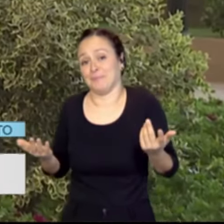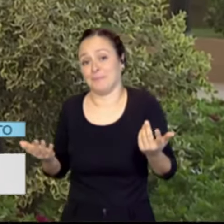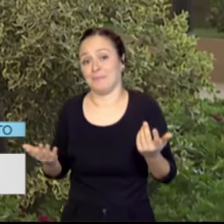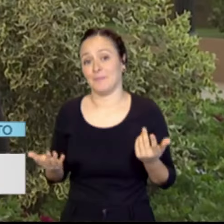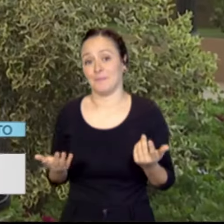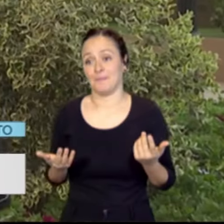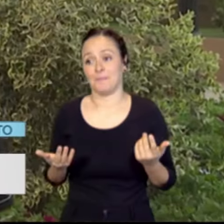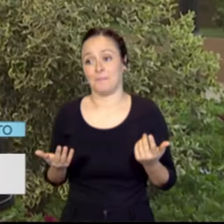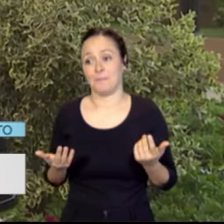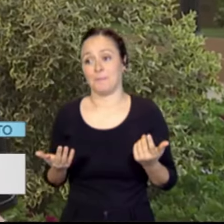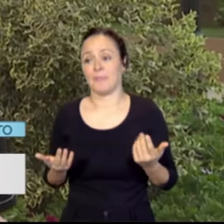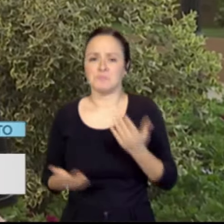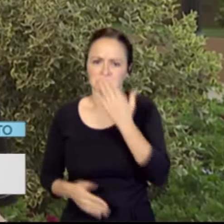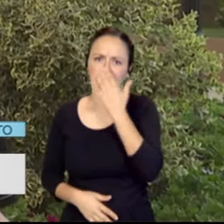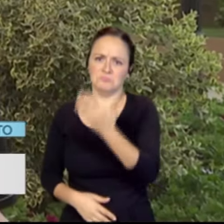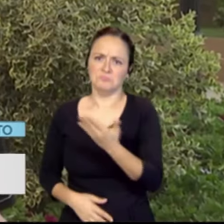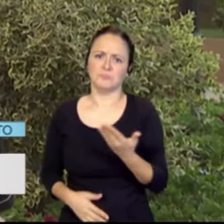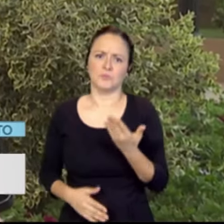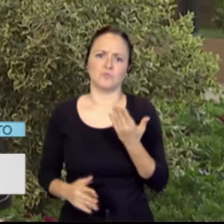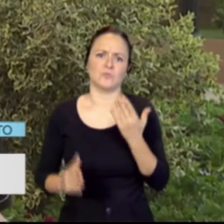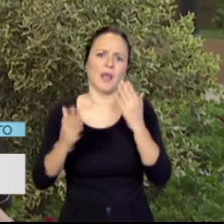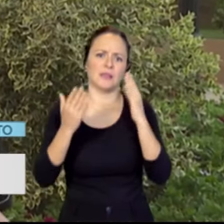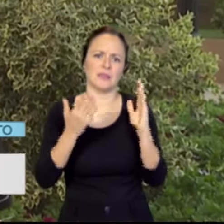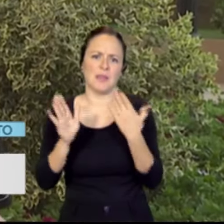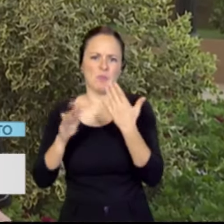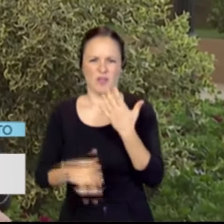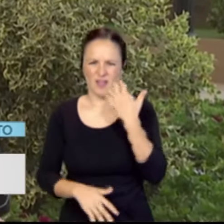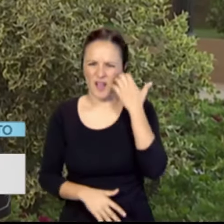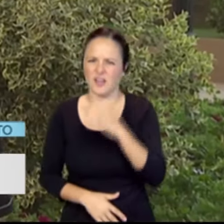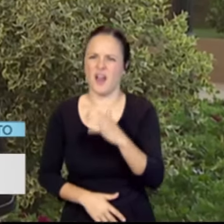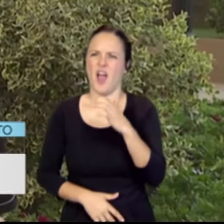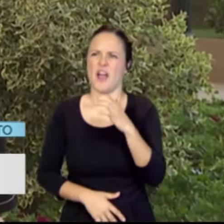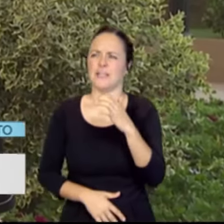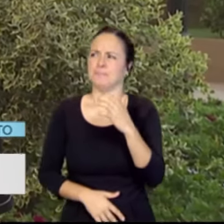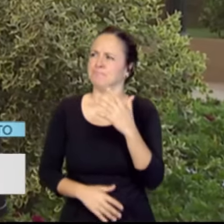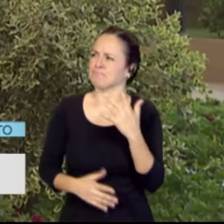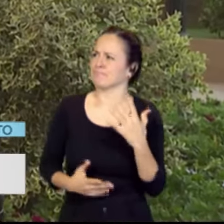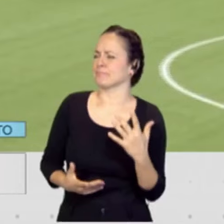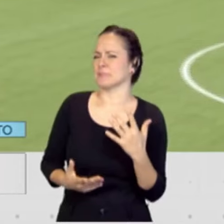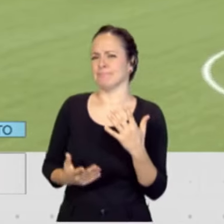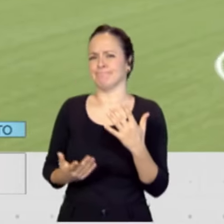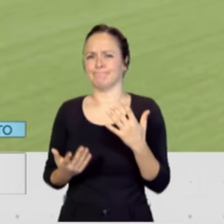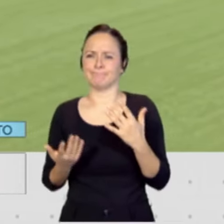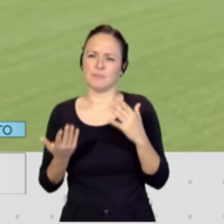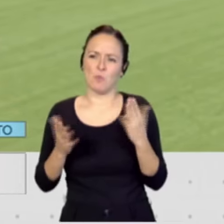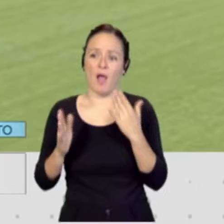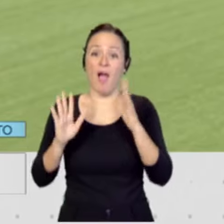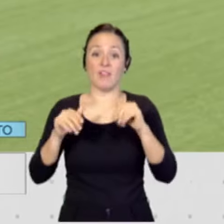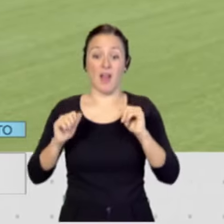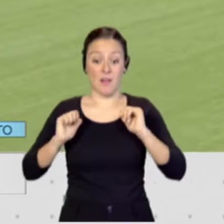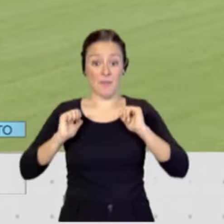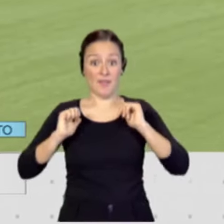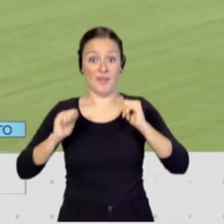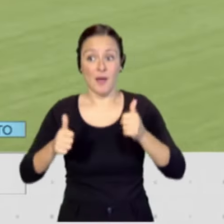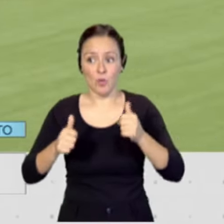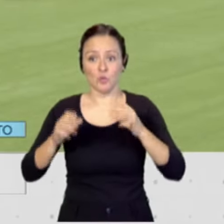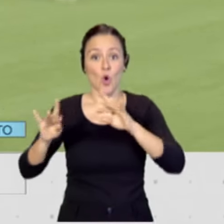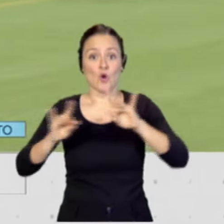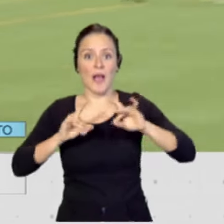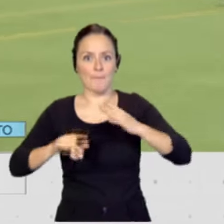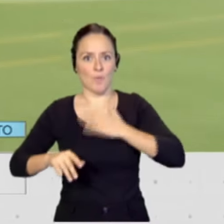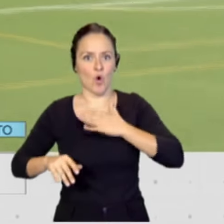que ha sido una temporada muy rara muy atípica de salida no pudimos entrenar en nuestro campo